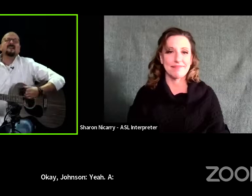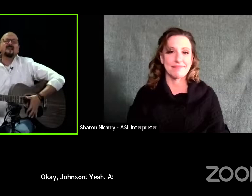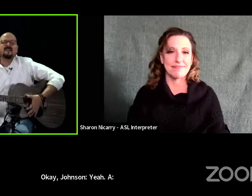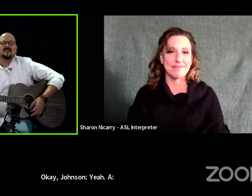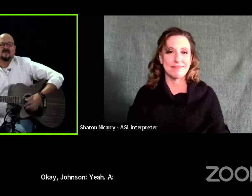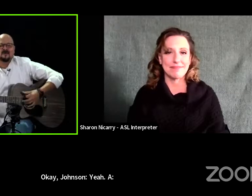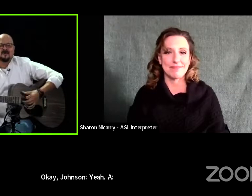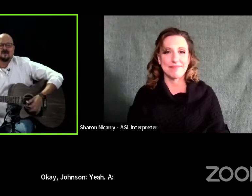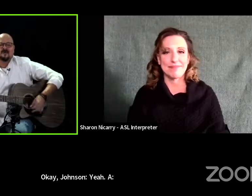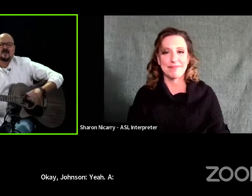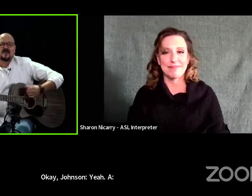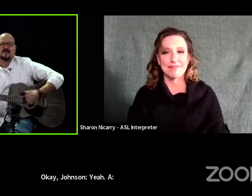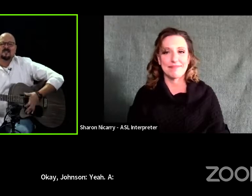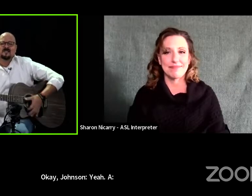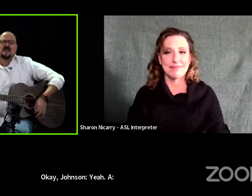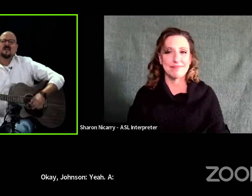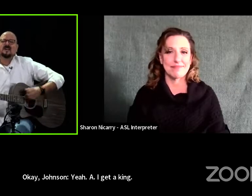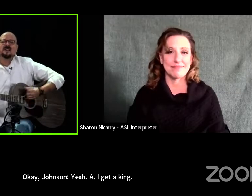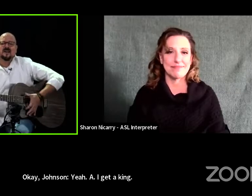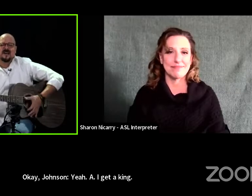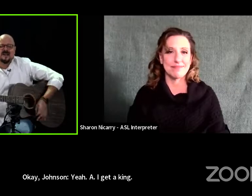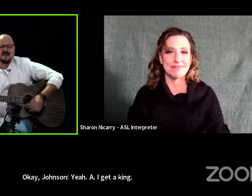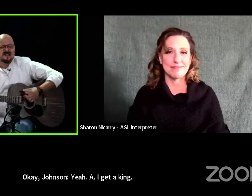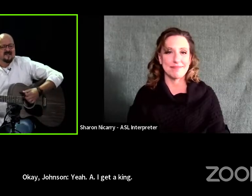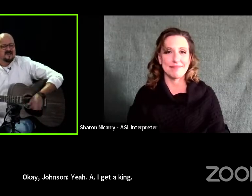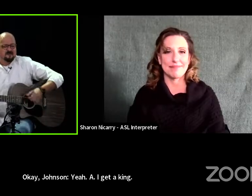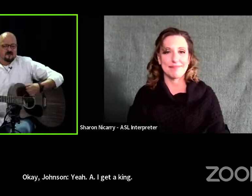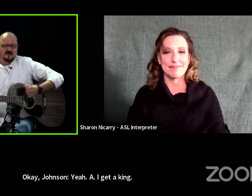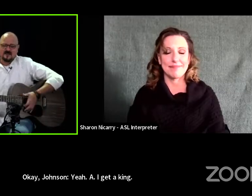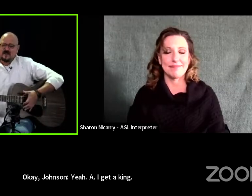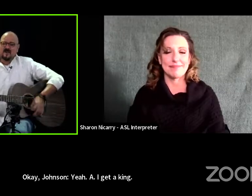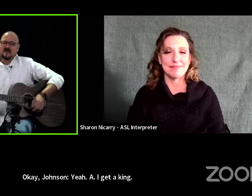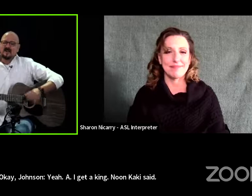Alguien a quien nunca quisiera